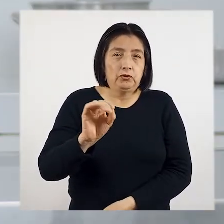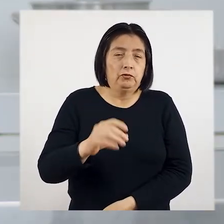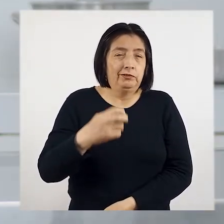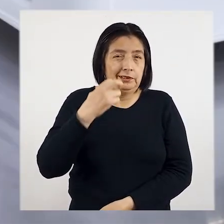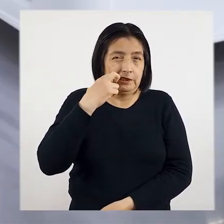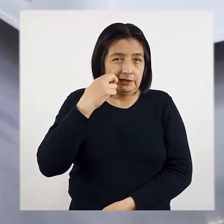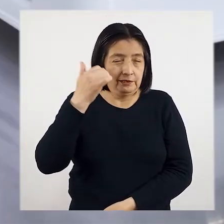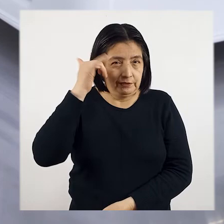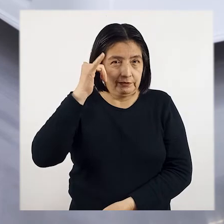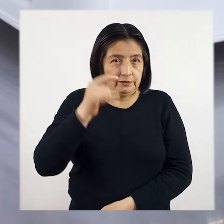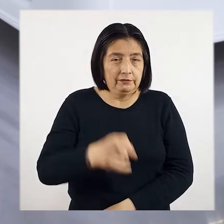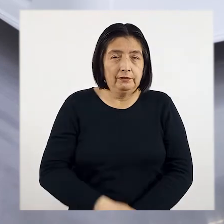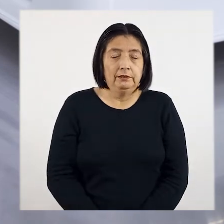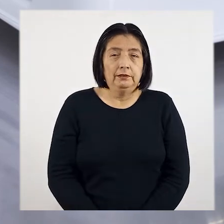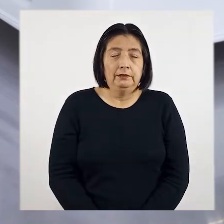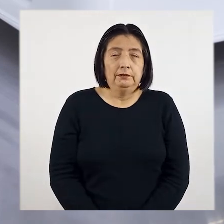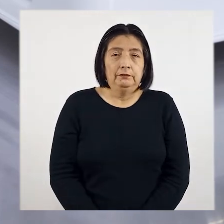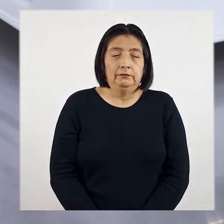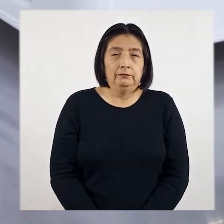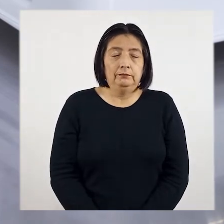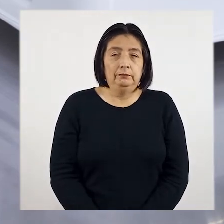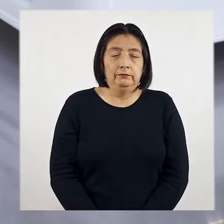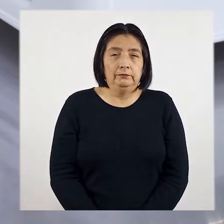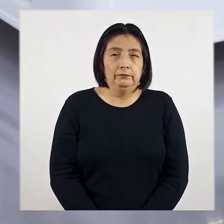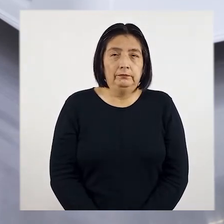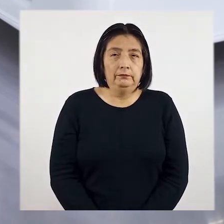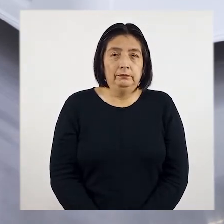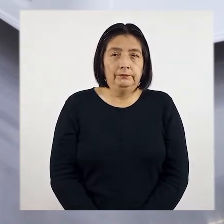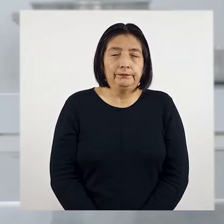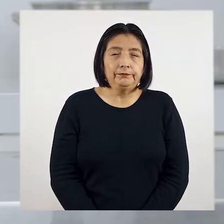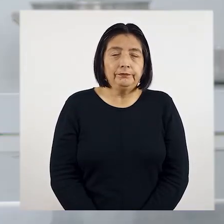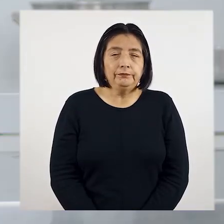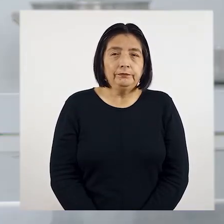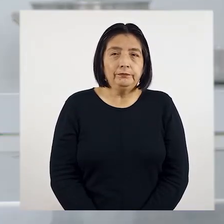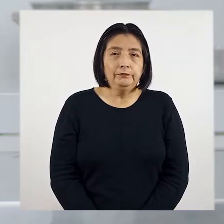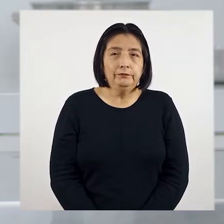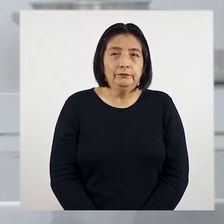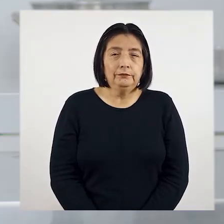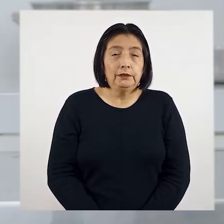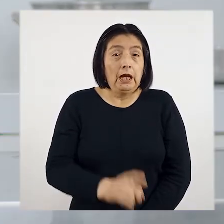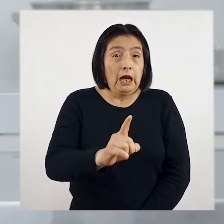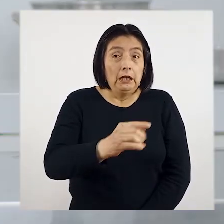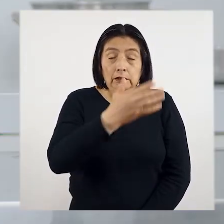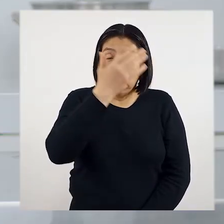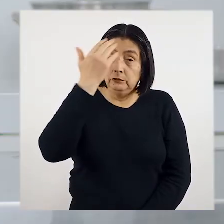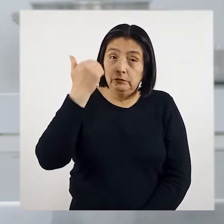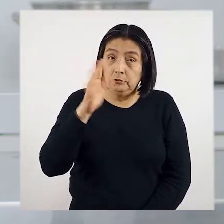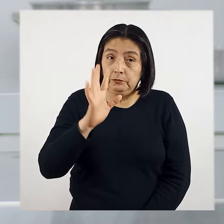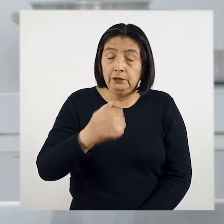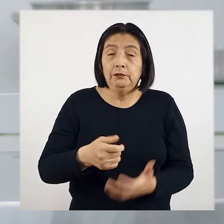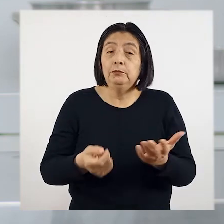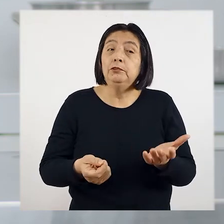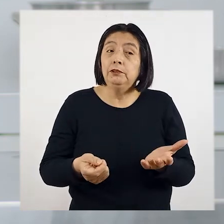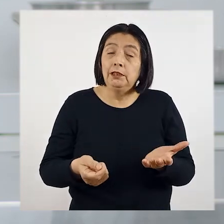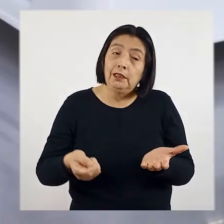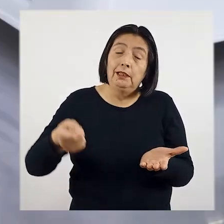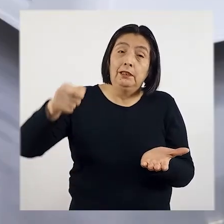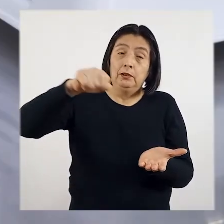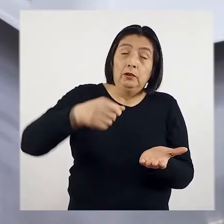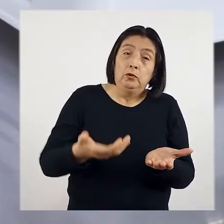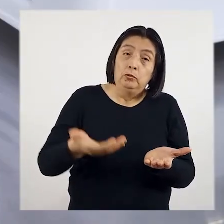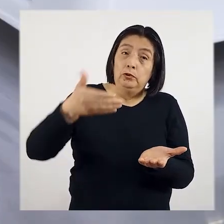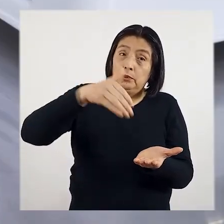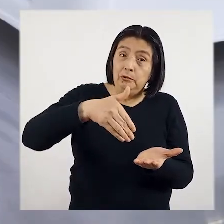No nos nos olvidemos de agregar una cucharadita de